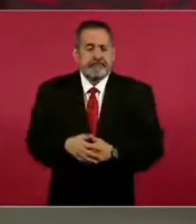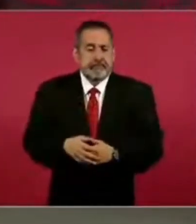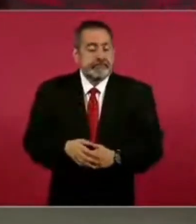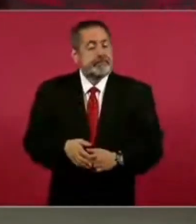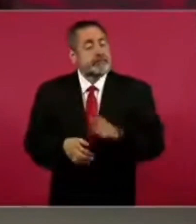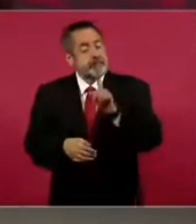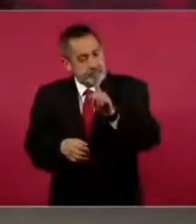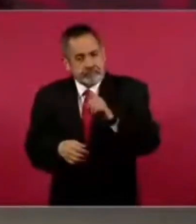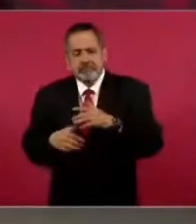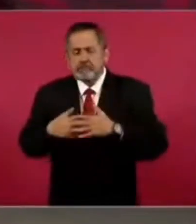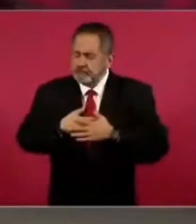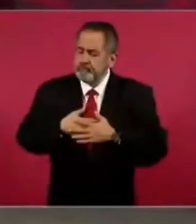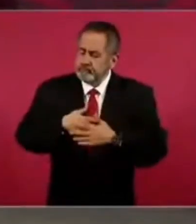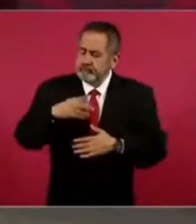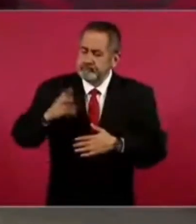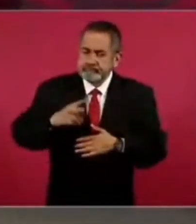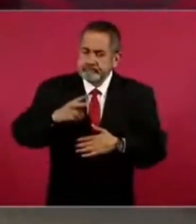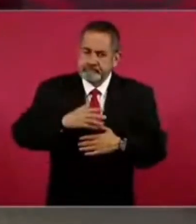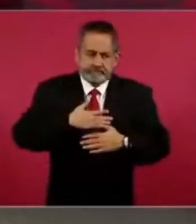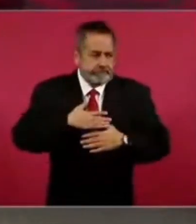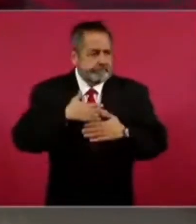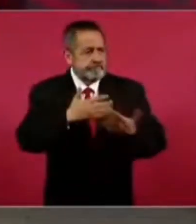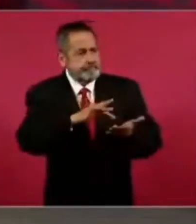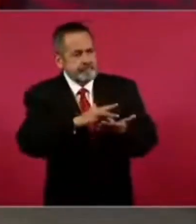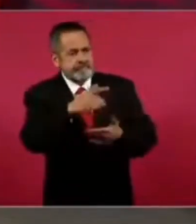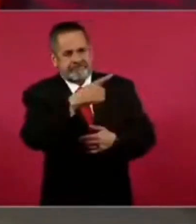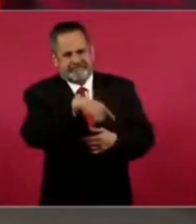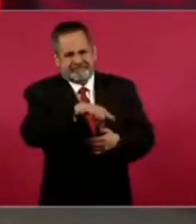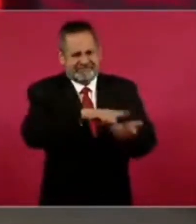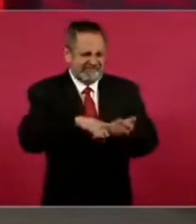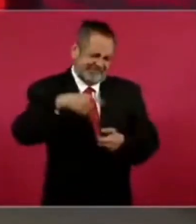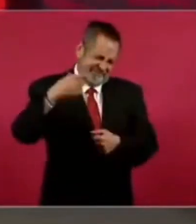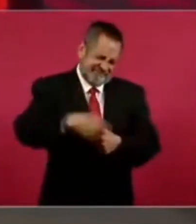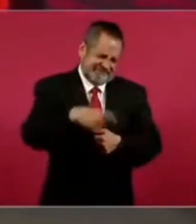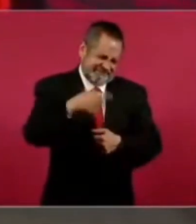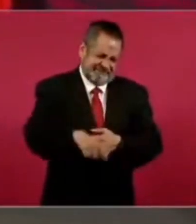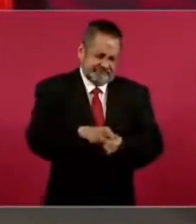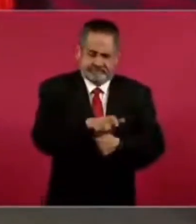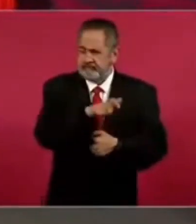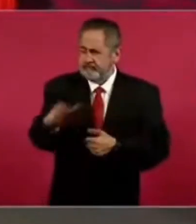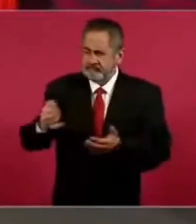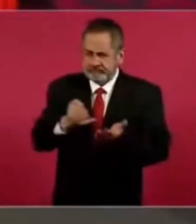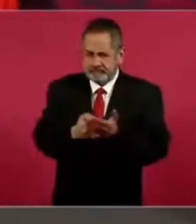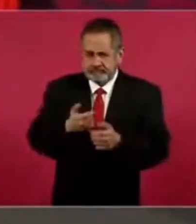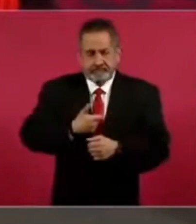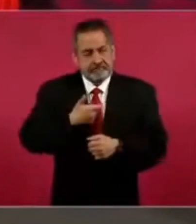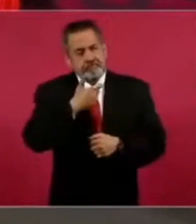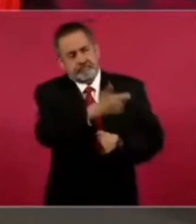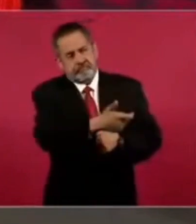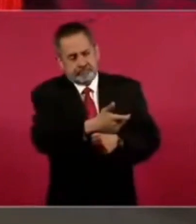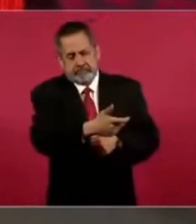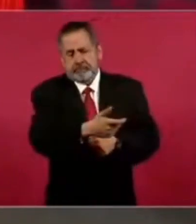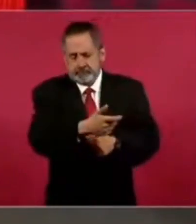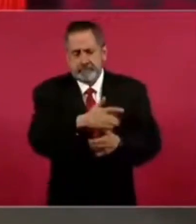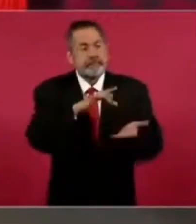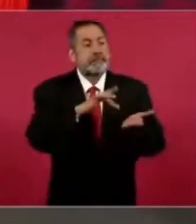agradecerlo a los grandes contribuyentes, así se les denomina,